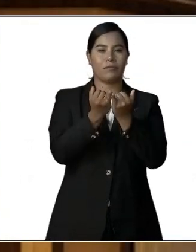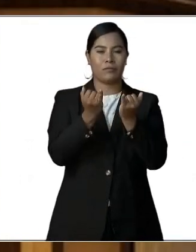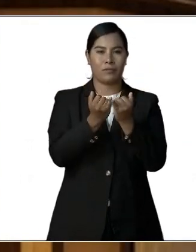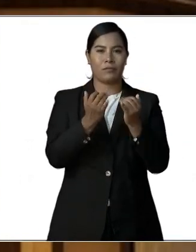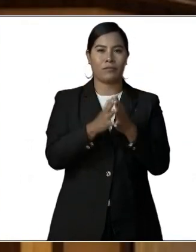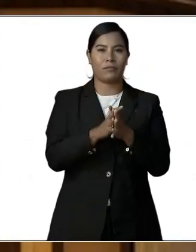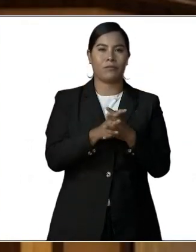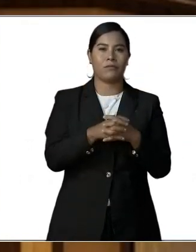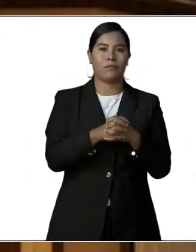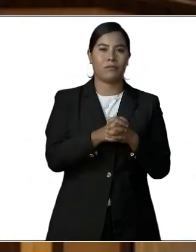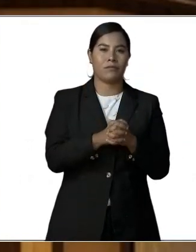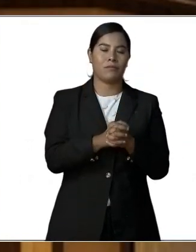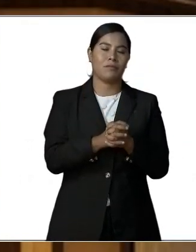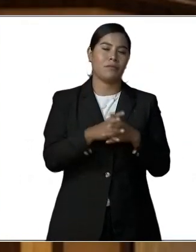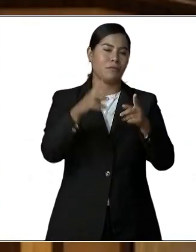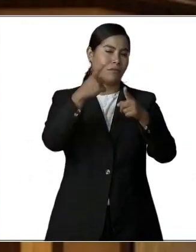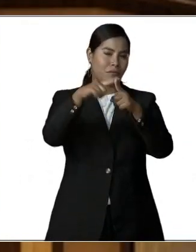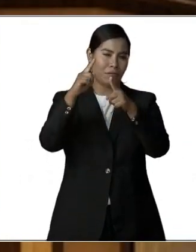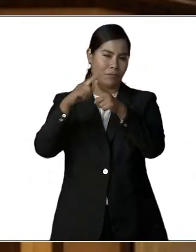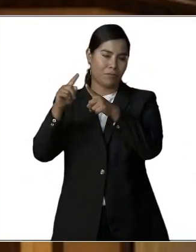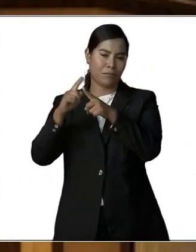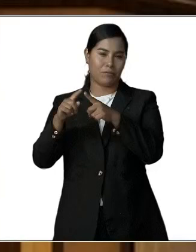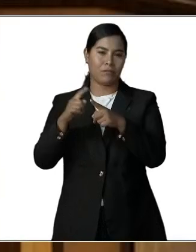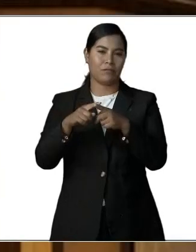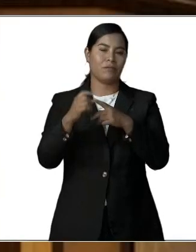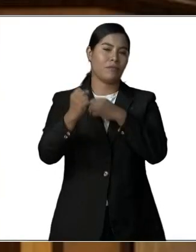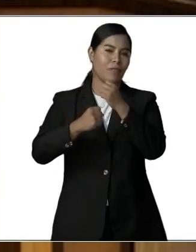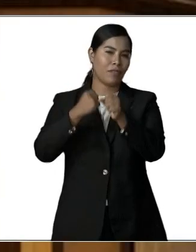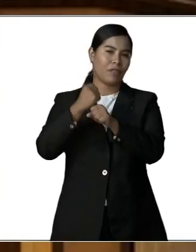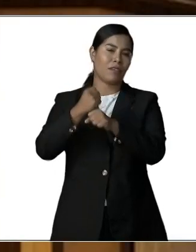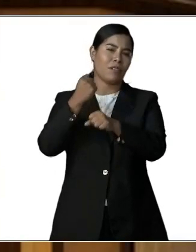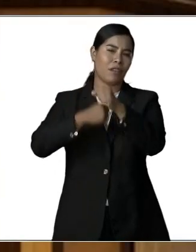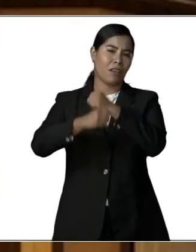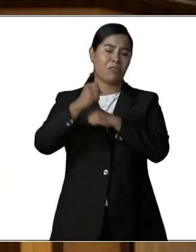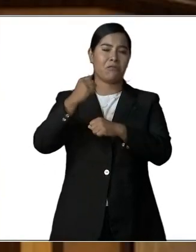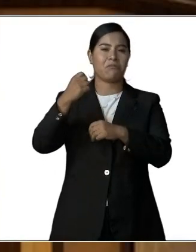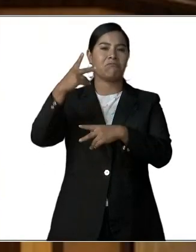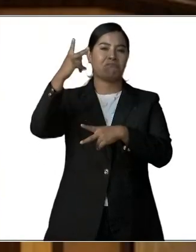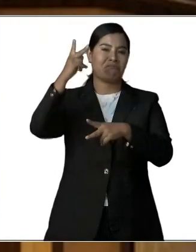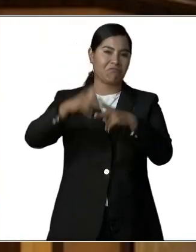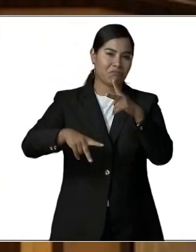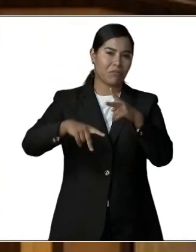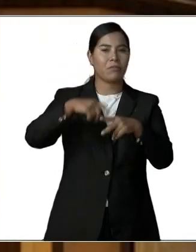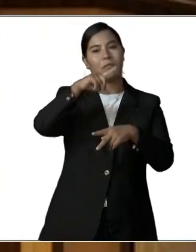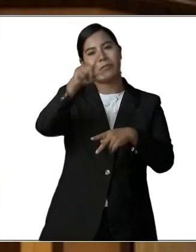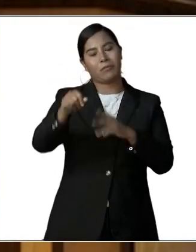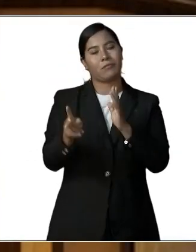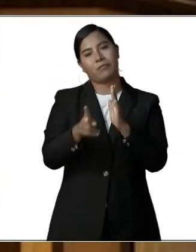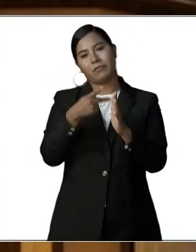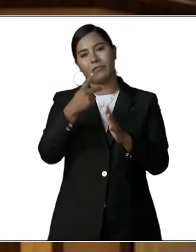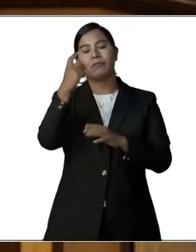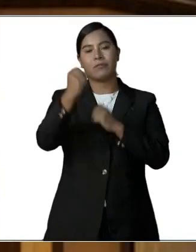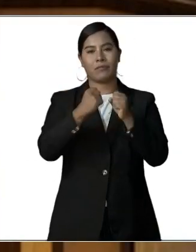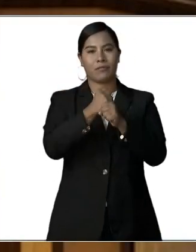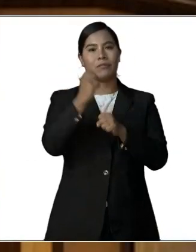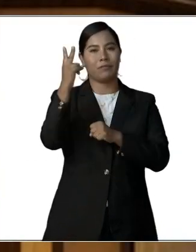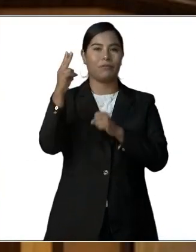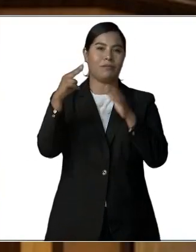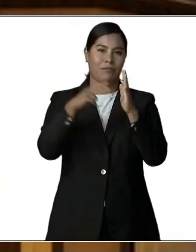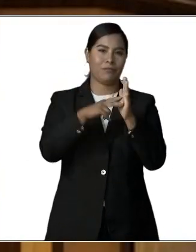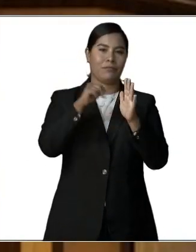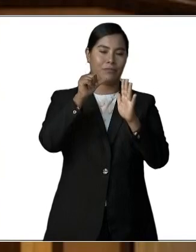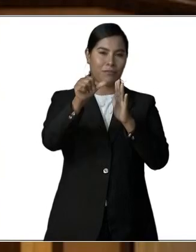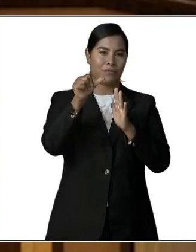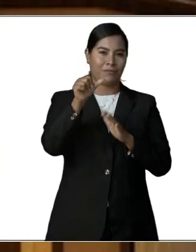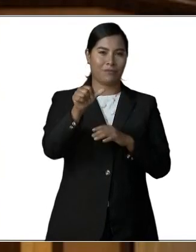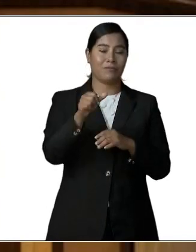está contextualizado después de muchos años de haberse interrumpido, pues se retoma en el 2016, en el que tuvimos la